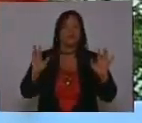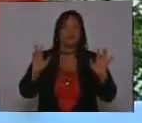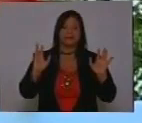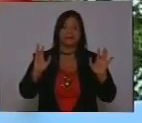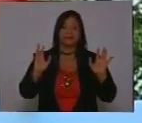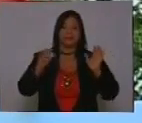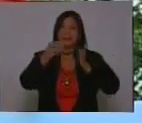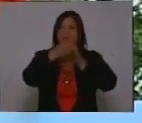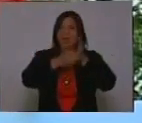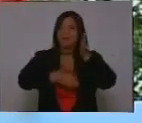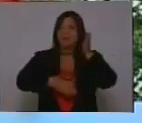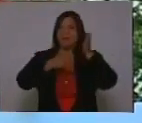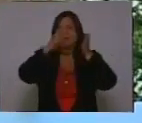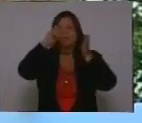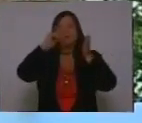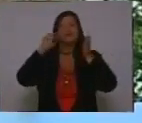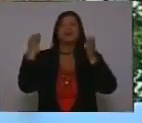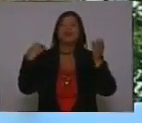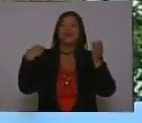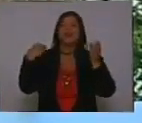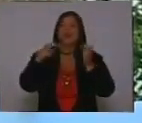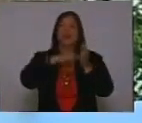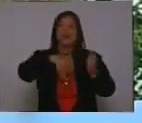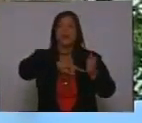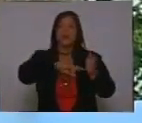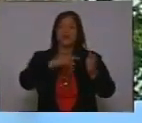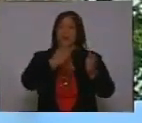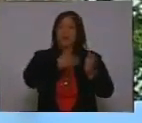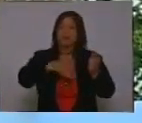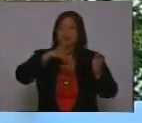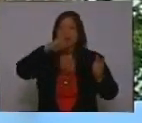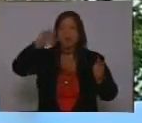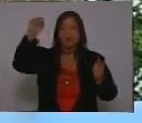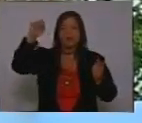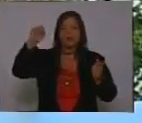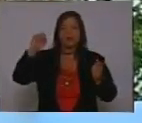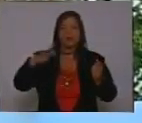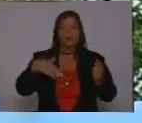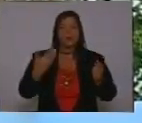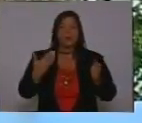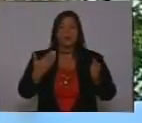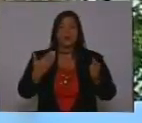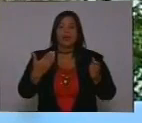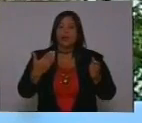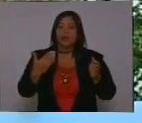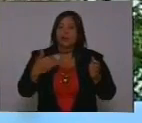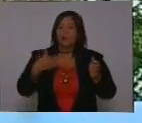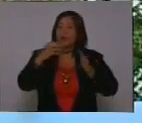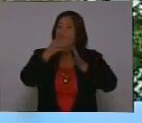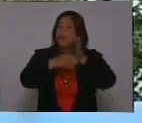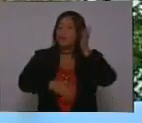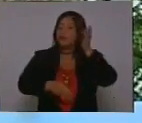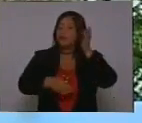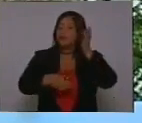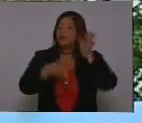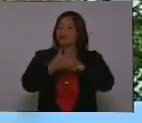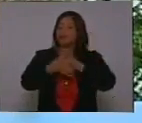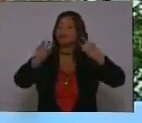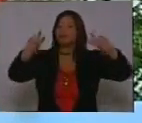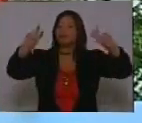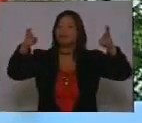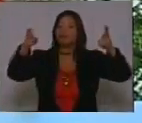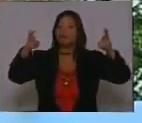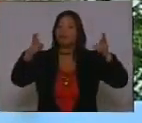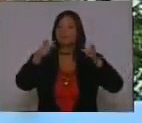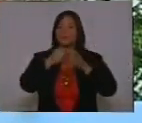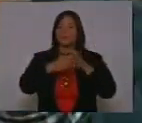el capítulo que nos convocó el presidente Nicolás Maduro. Pero no podemos hablar del capítulo de la juventud sin recordar